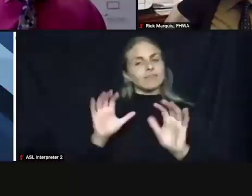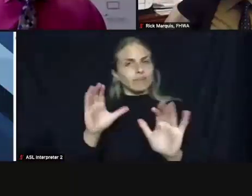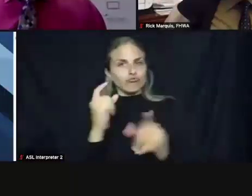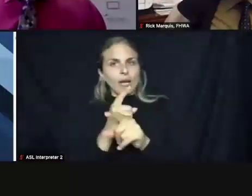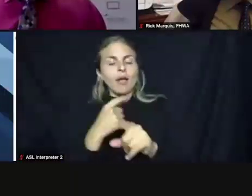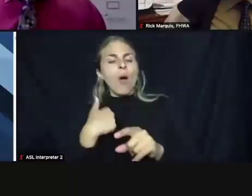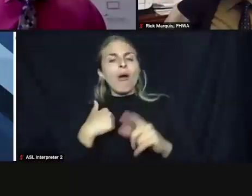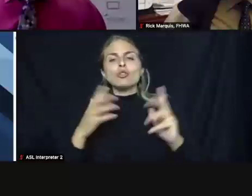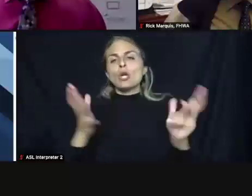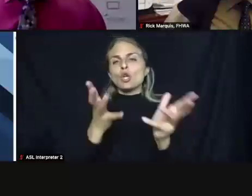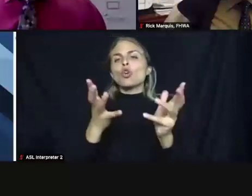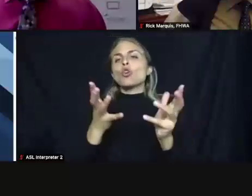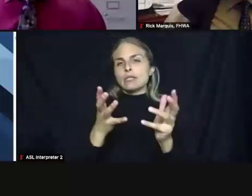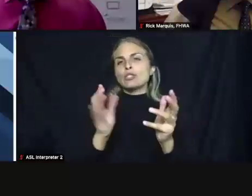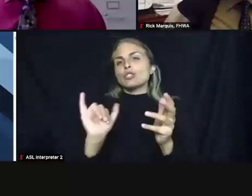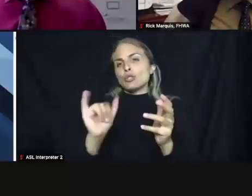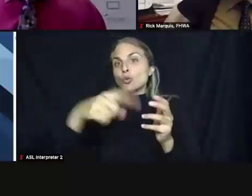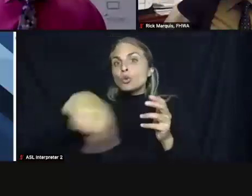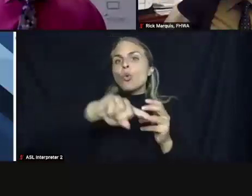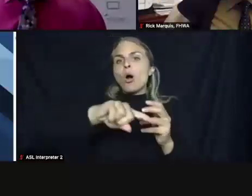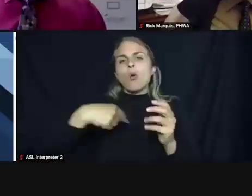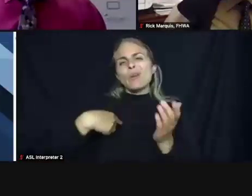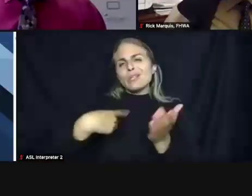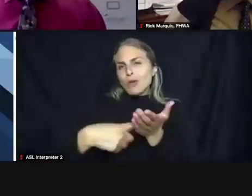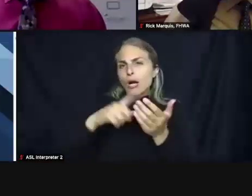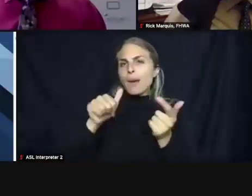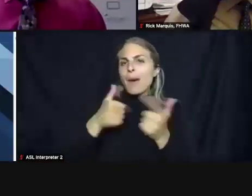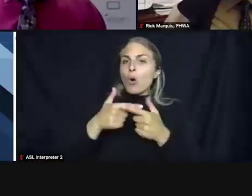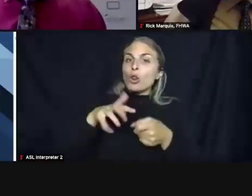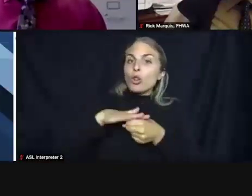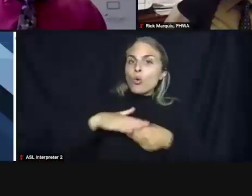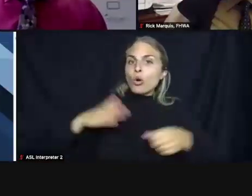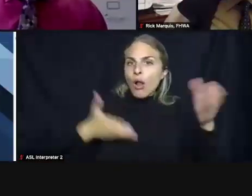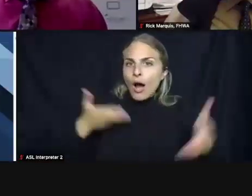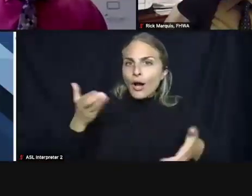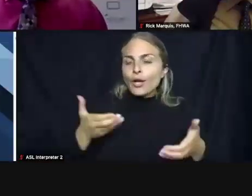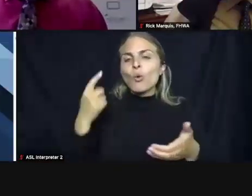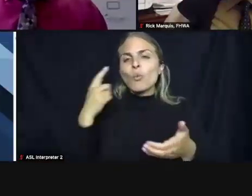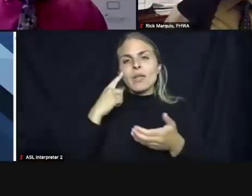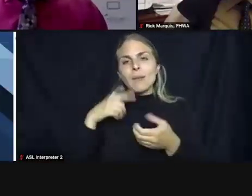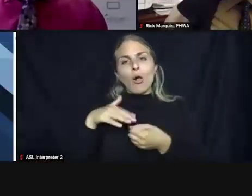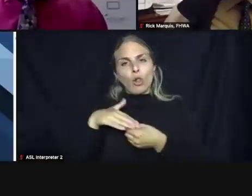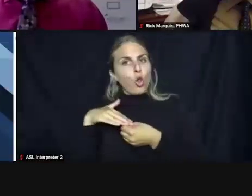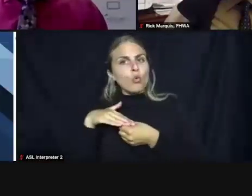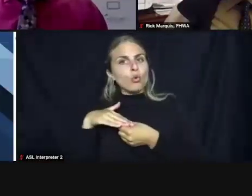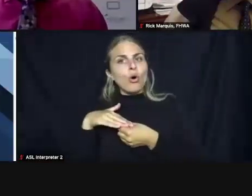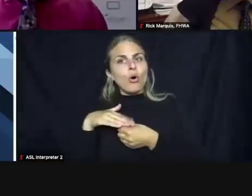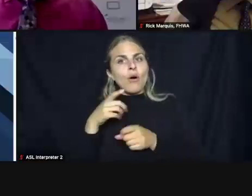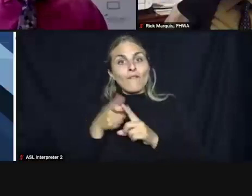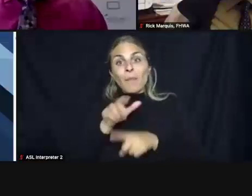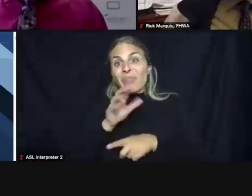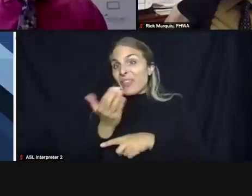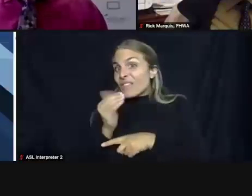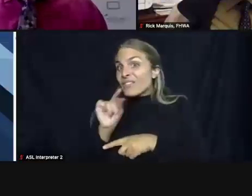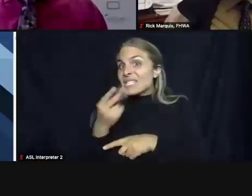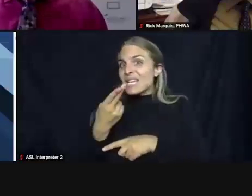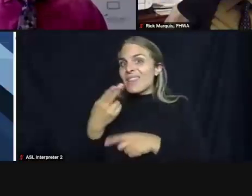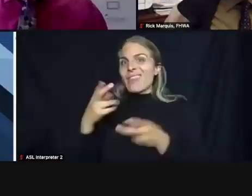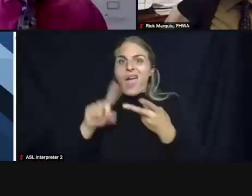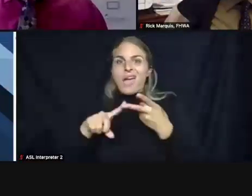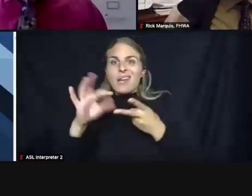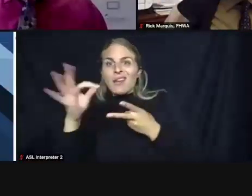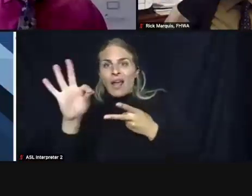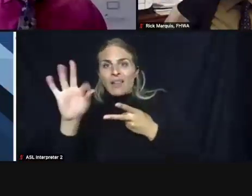segundos. Por último, yo quisiera animar, cuando hablemos de contratación local, pensamos a eso